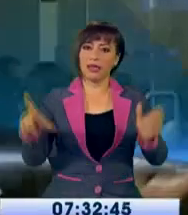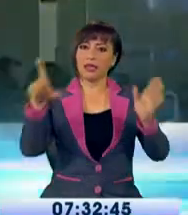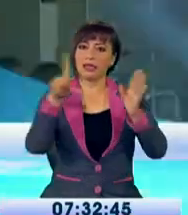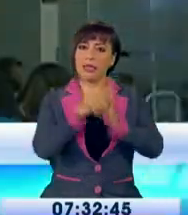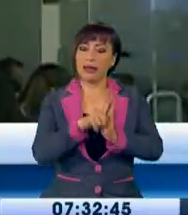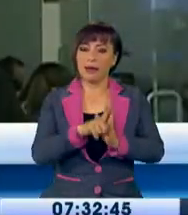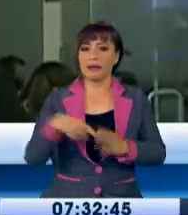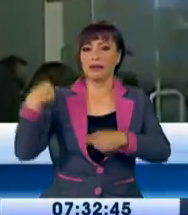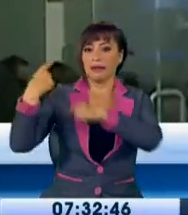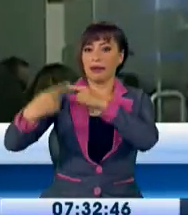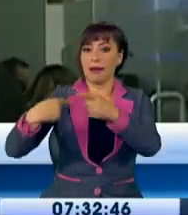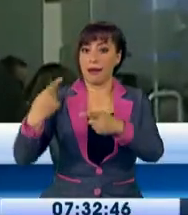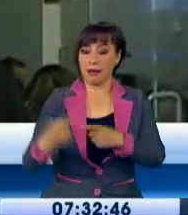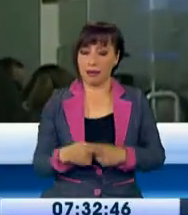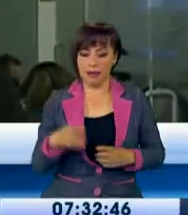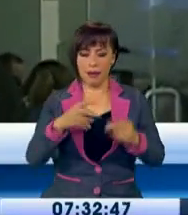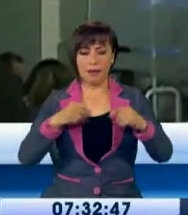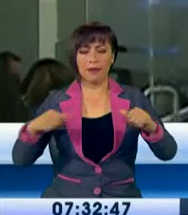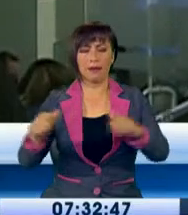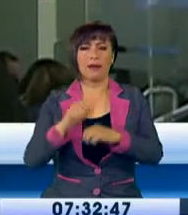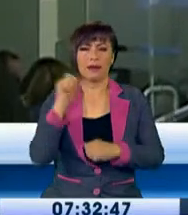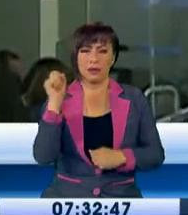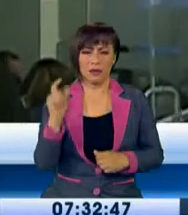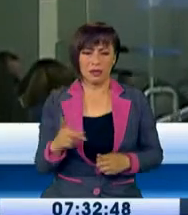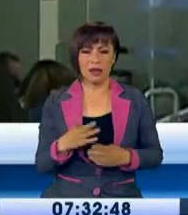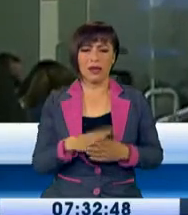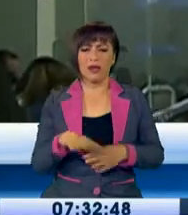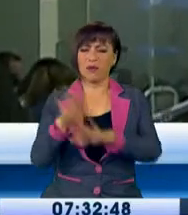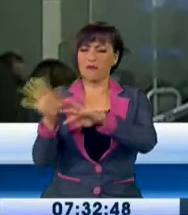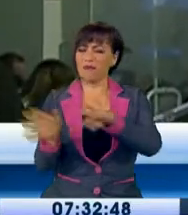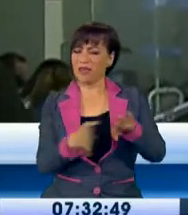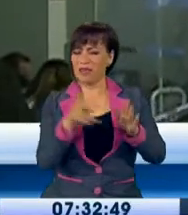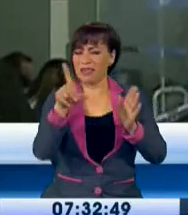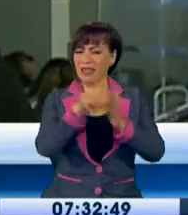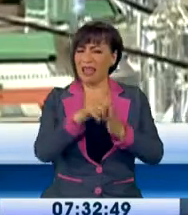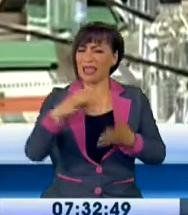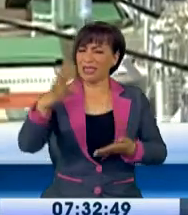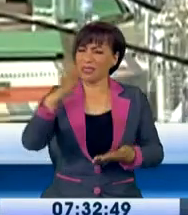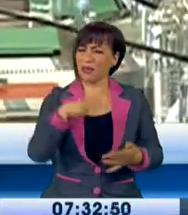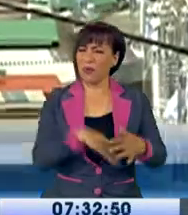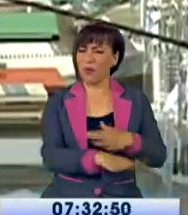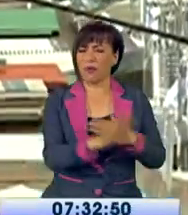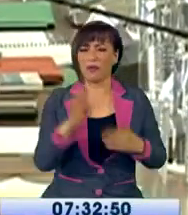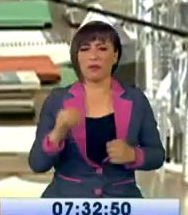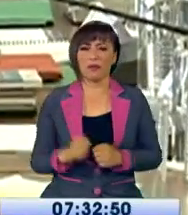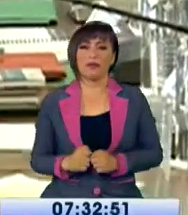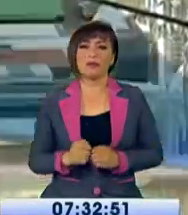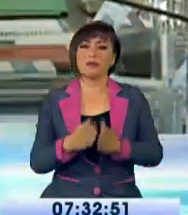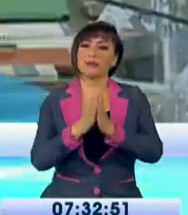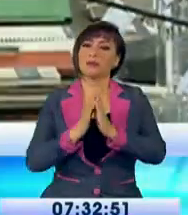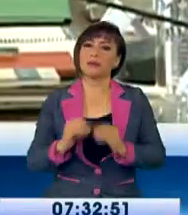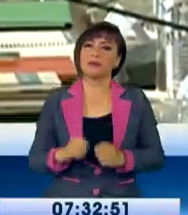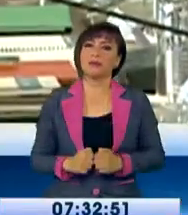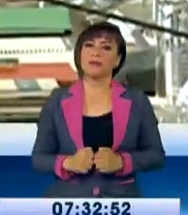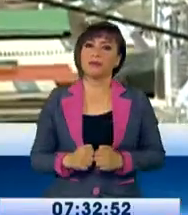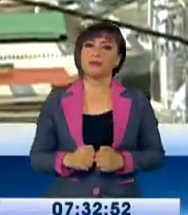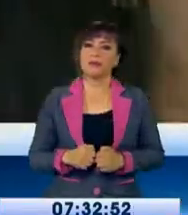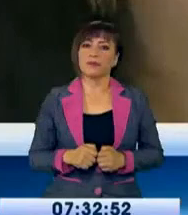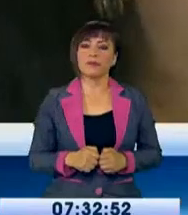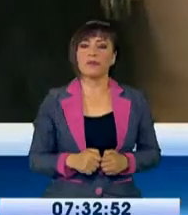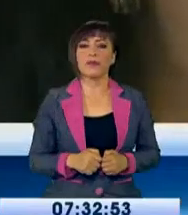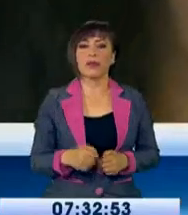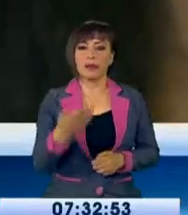esos dos proyectos que son confiscatorios y que atemorizan a todo el Ecuador. Según la presidenta de la Comisión, Lidice